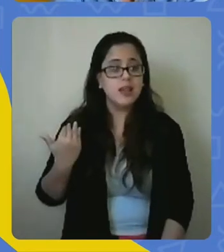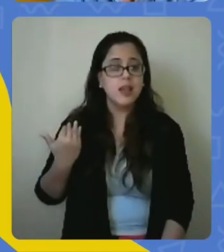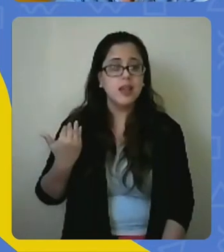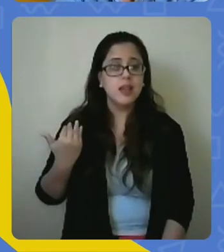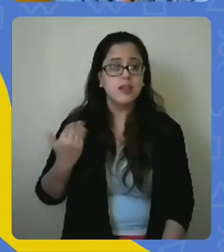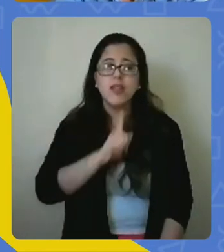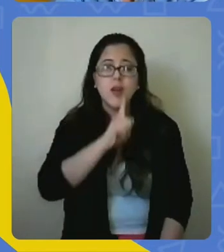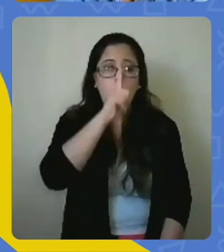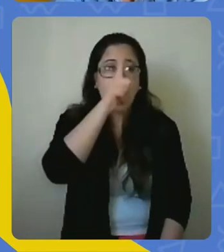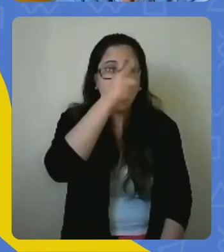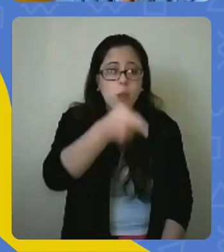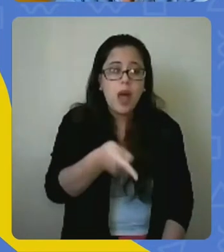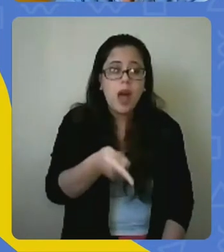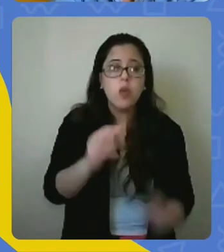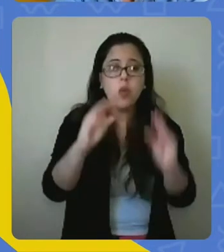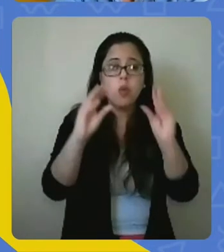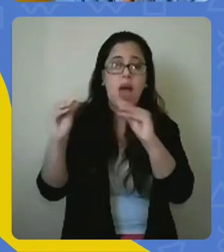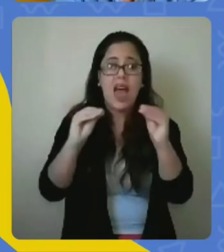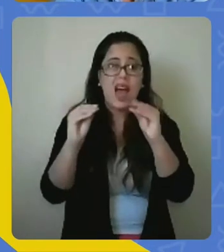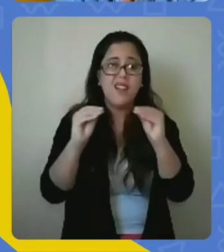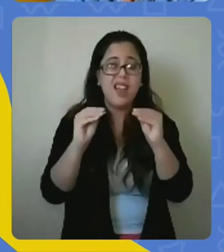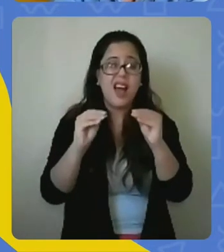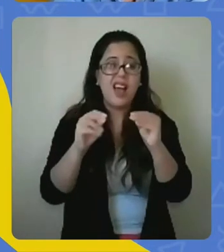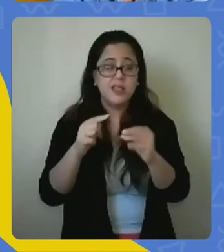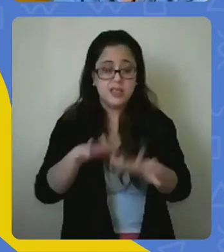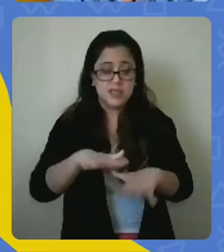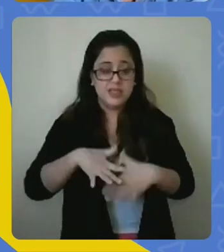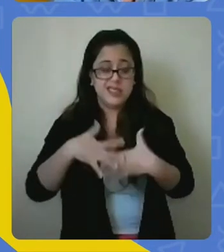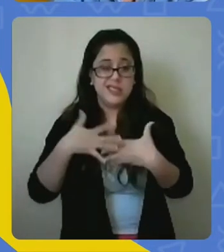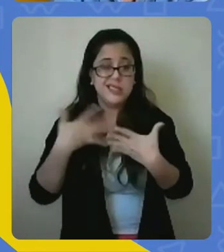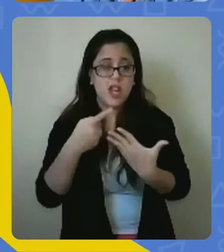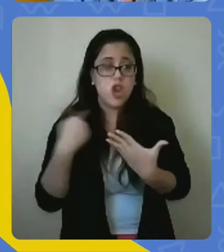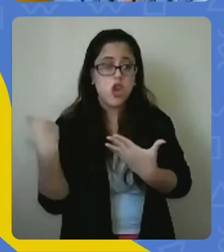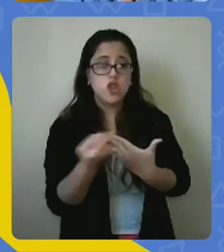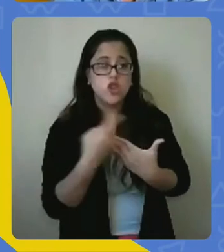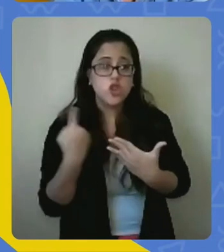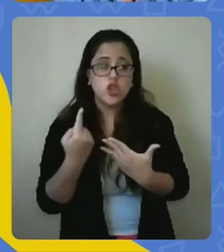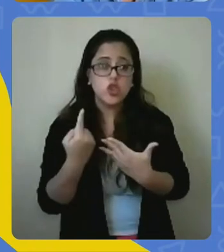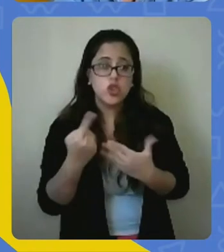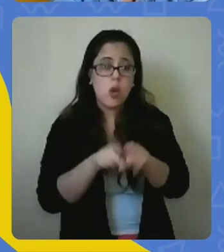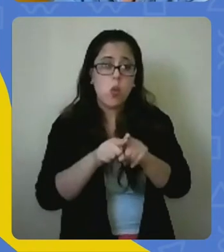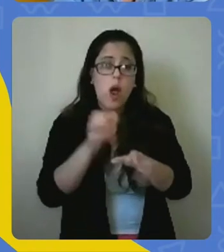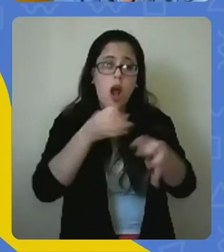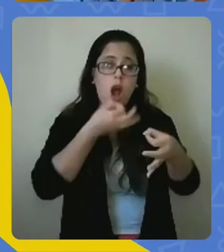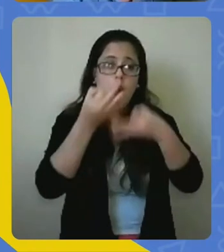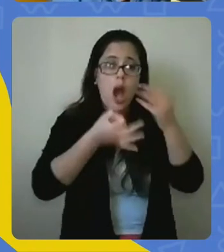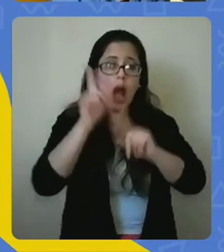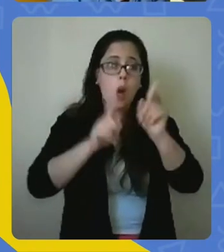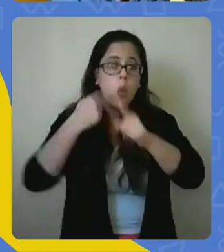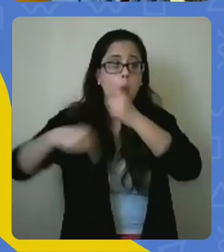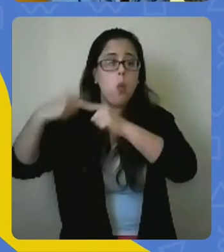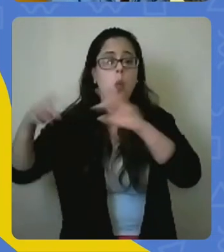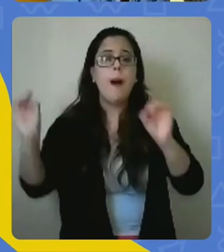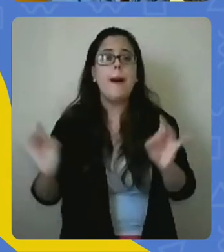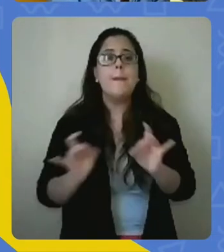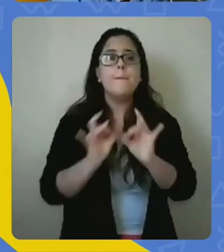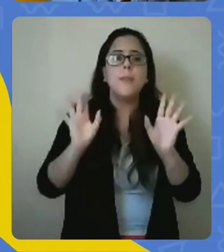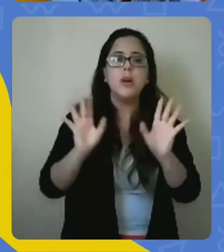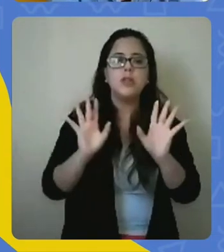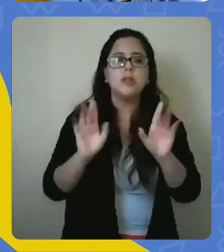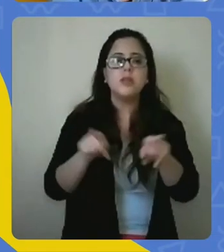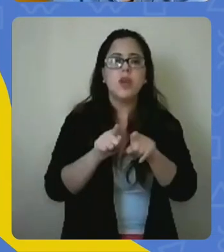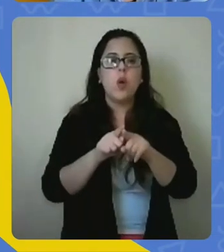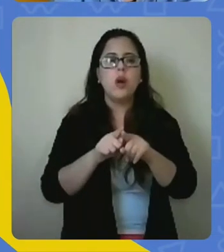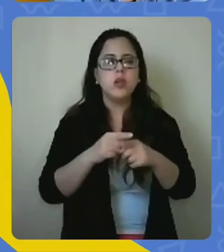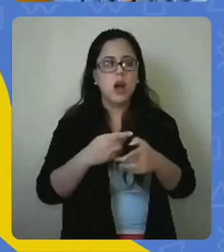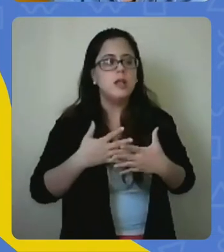acostumbrado a hablar directamente de lo que uno siente, de contar como algunas anécdotas que tal vez han sido como movilizantes para